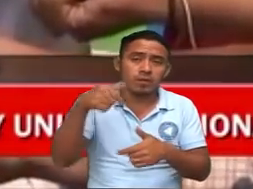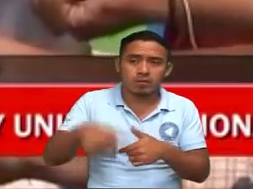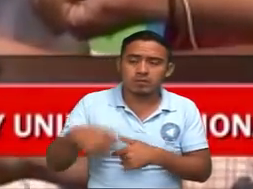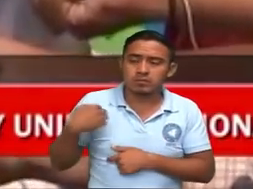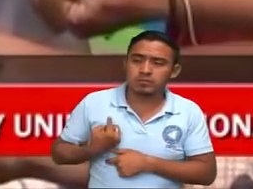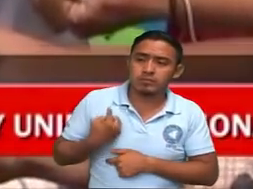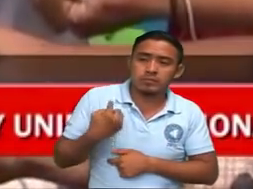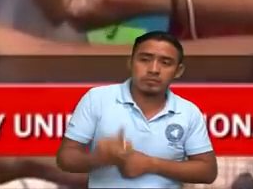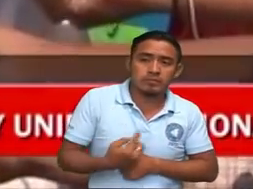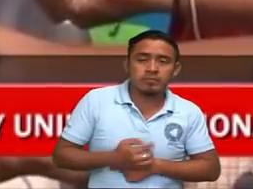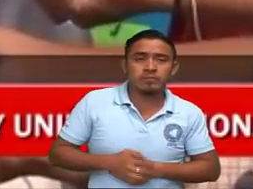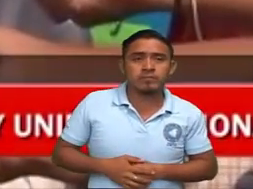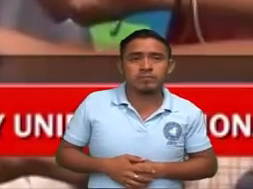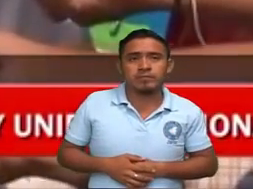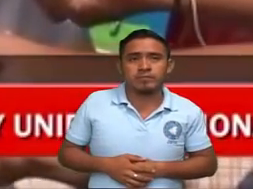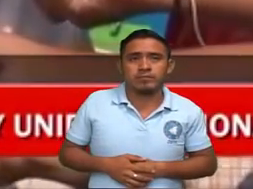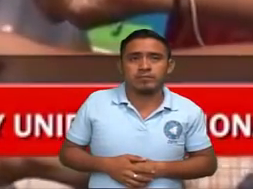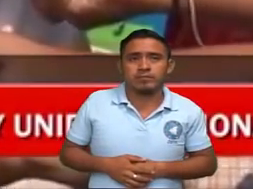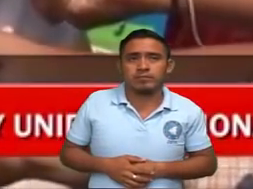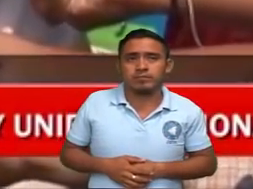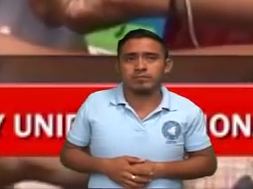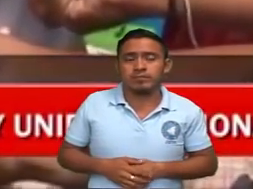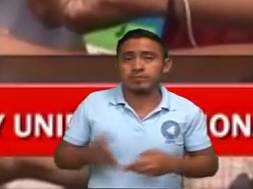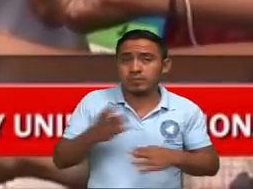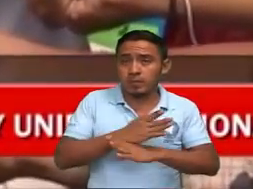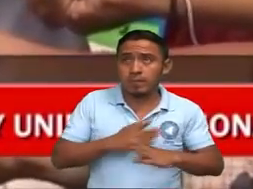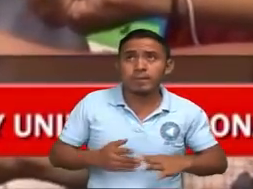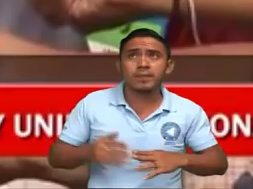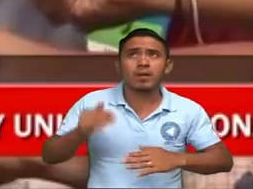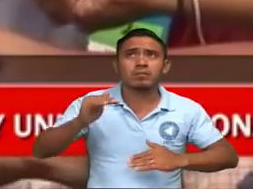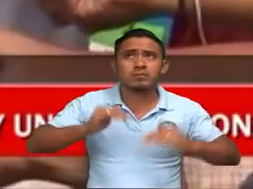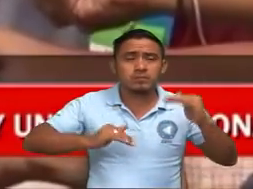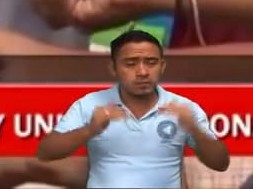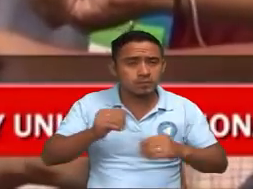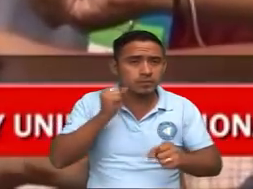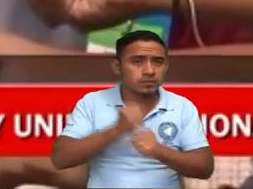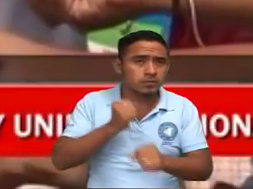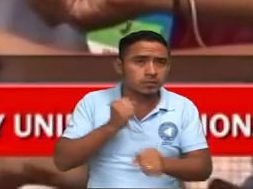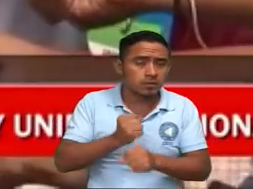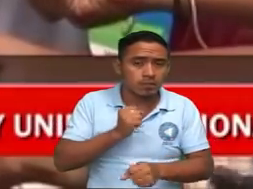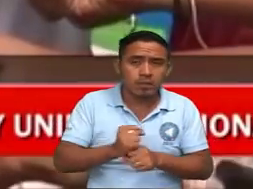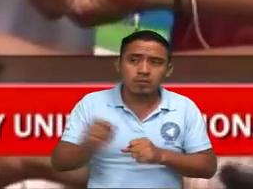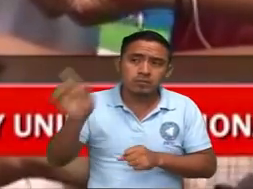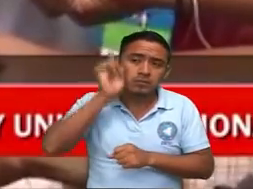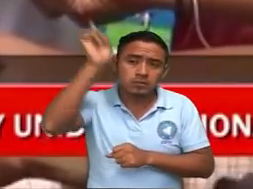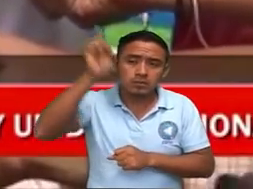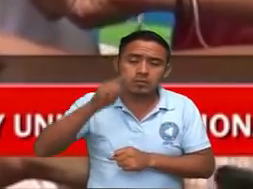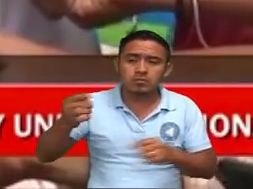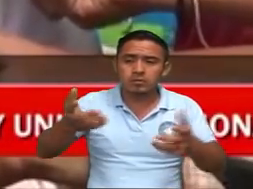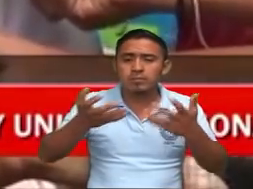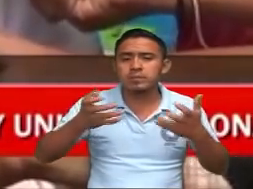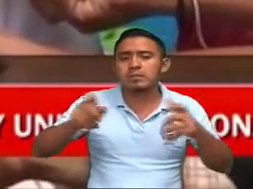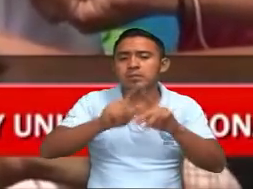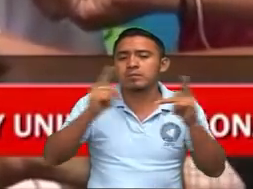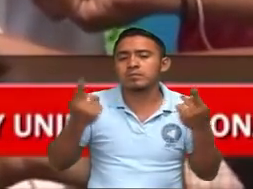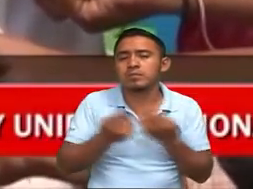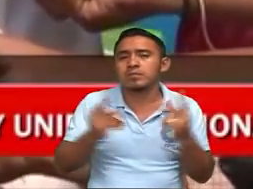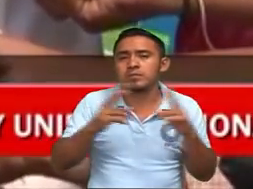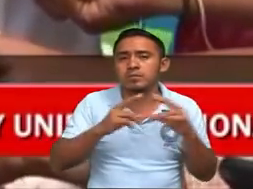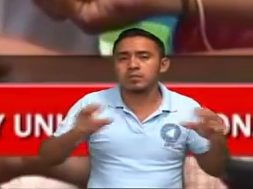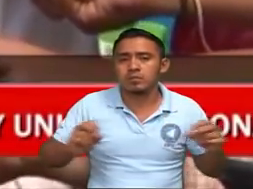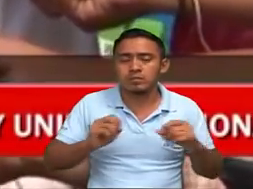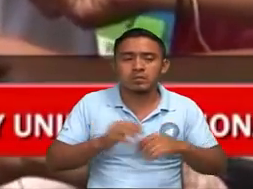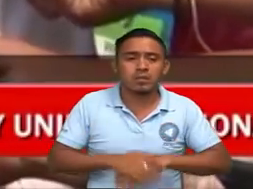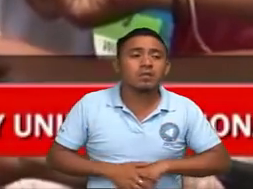estamos presentes. Paz, estabilidad, trabajo, progreso es lo que el pueblo nicaragüense